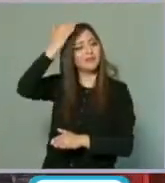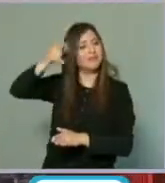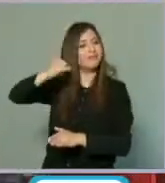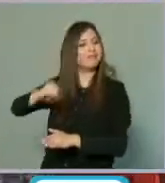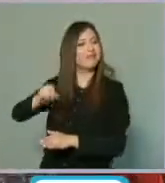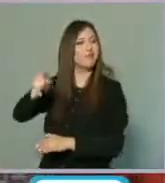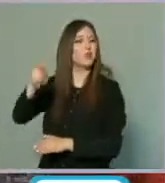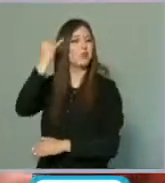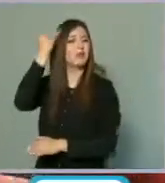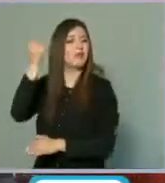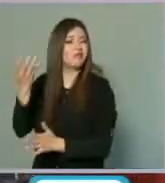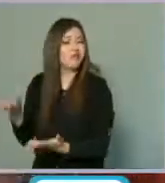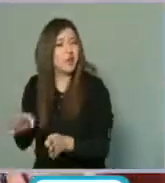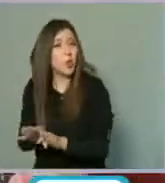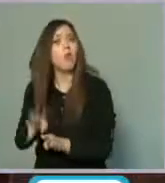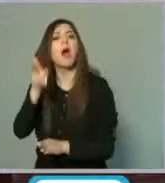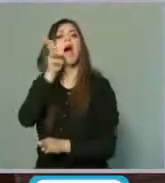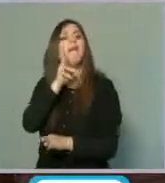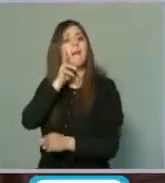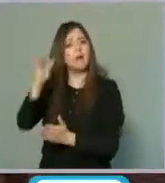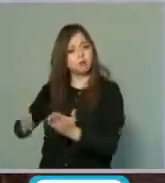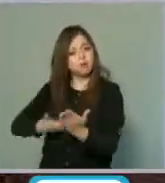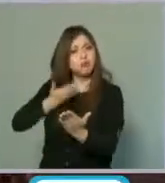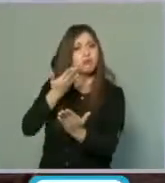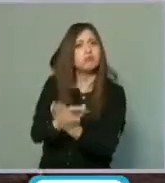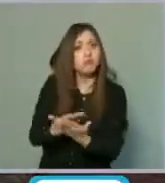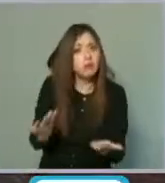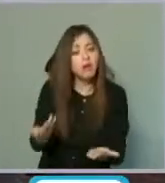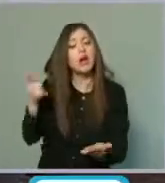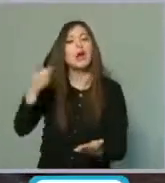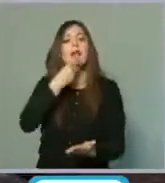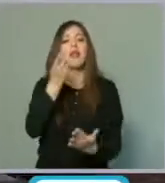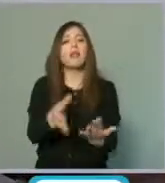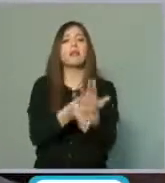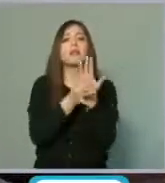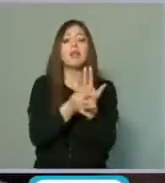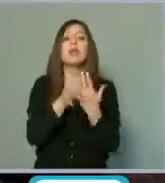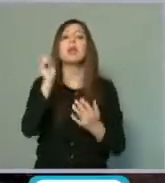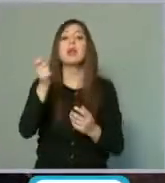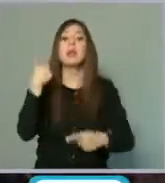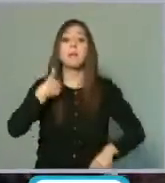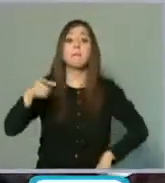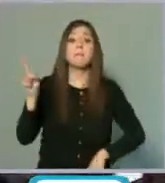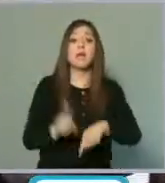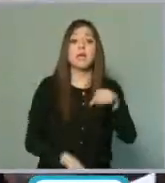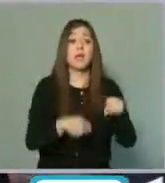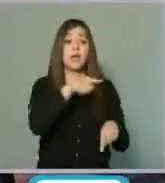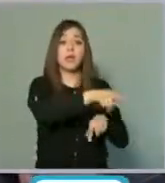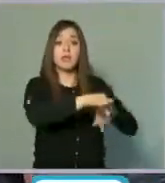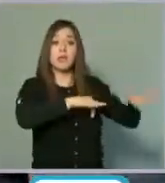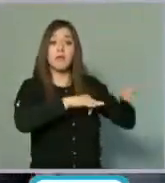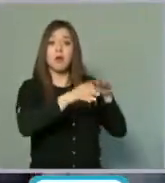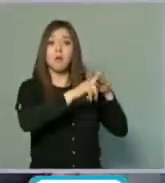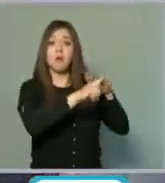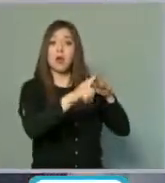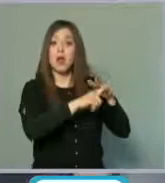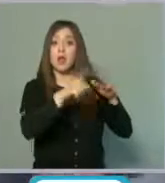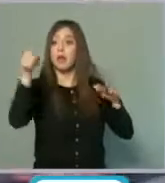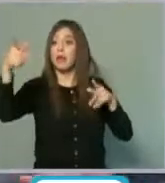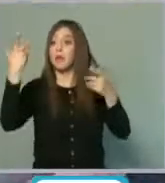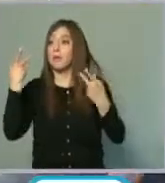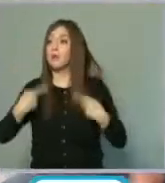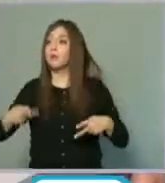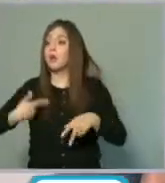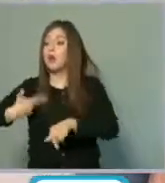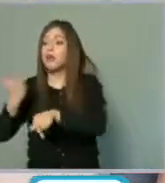político muy interesante, muy favorable para él, porque lo fundamenta sobre un mito de que me están quitando los empleos los migrantes, pero a la vez